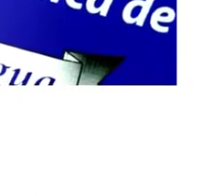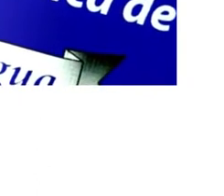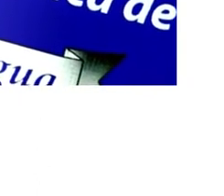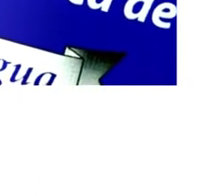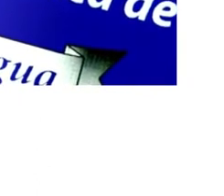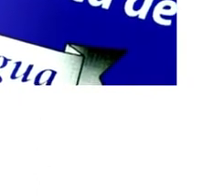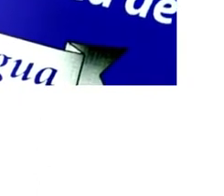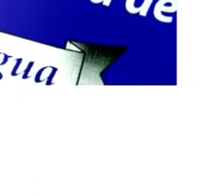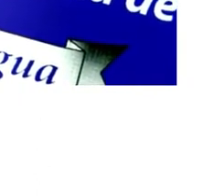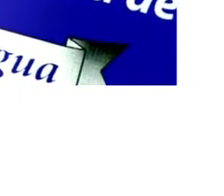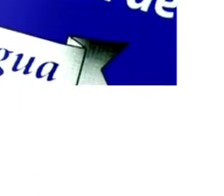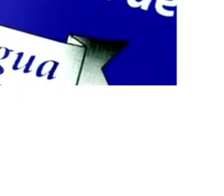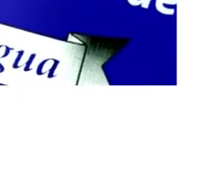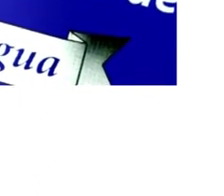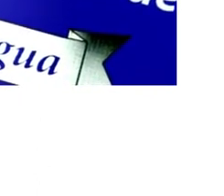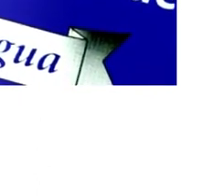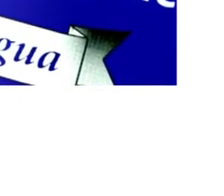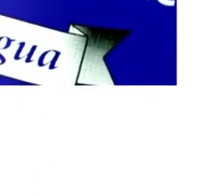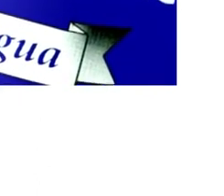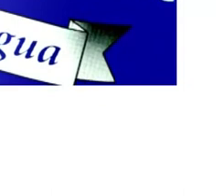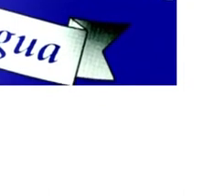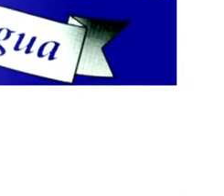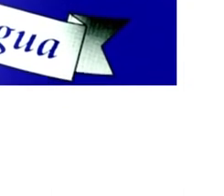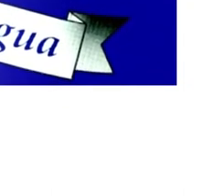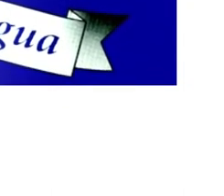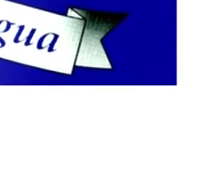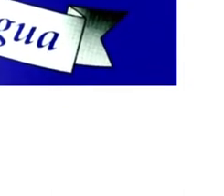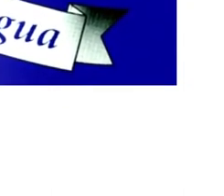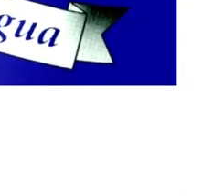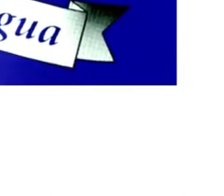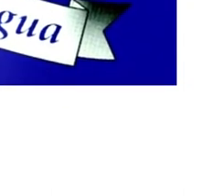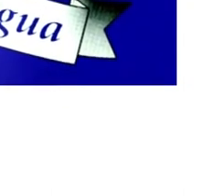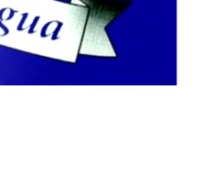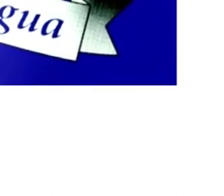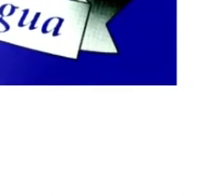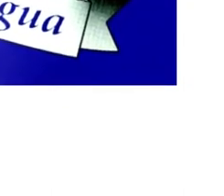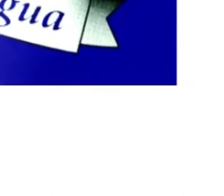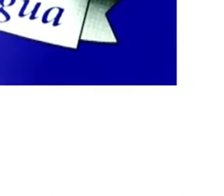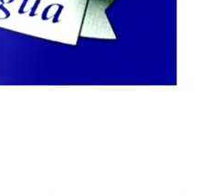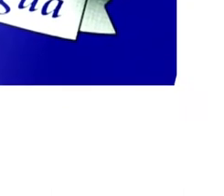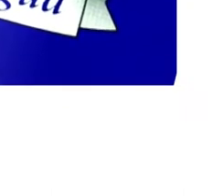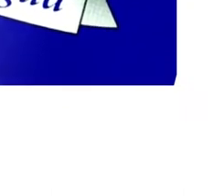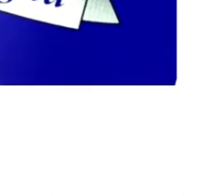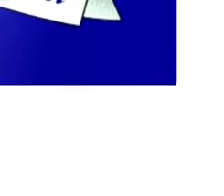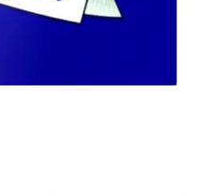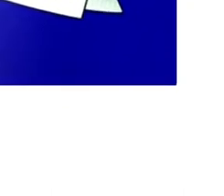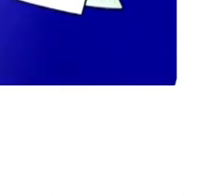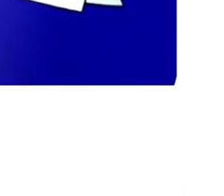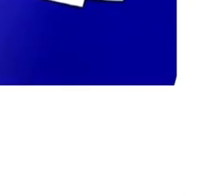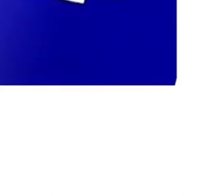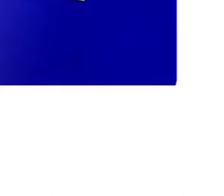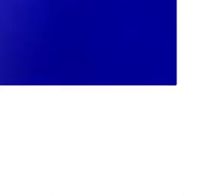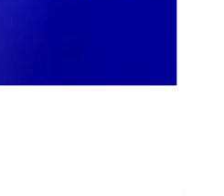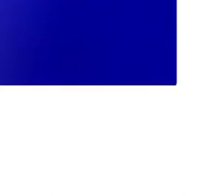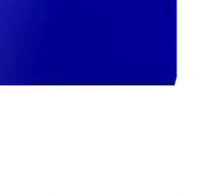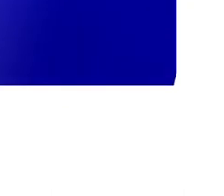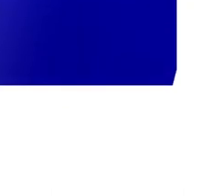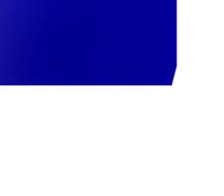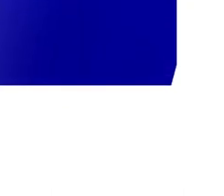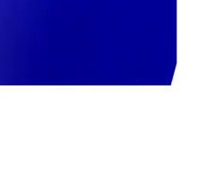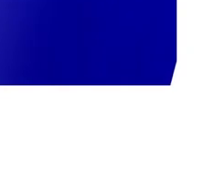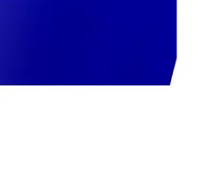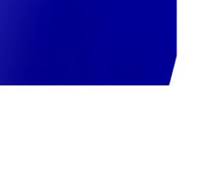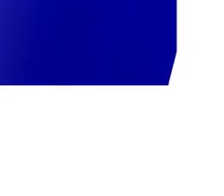el latifundio ocioso y se hará prioritariamente con tierras del Estado. Cuando la expropiación de